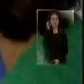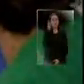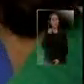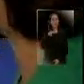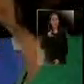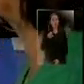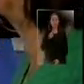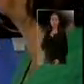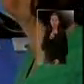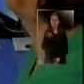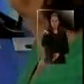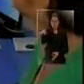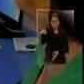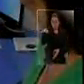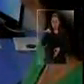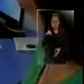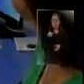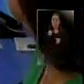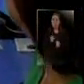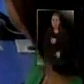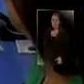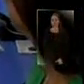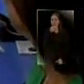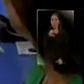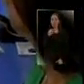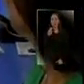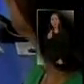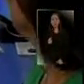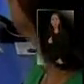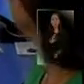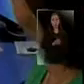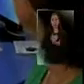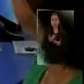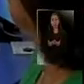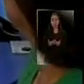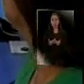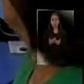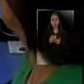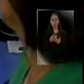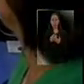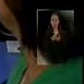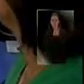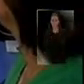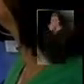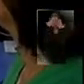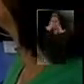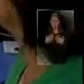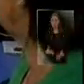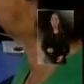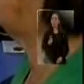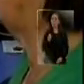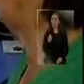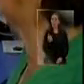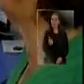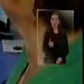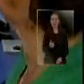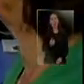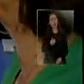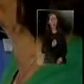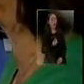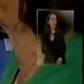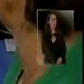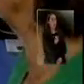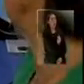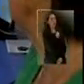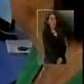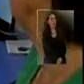el resultado acá y le puedo comunicar que su rendimiento general, global, está bueno. Ay, qué